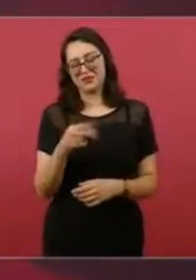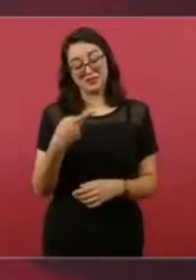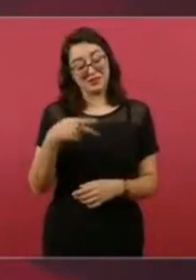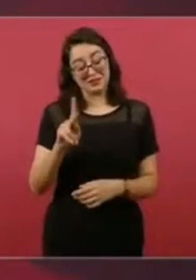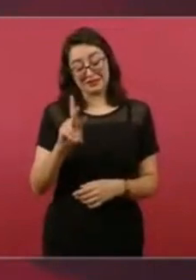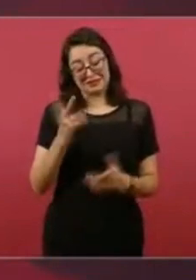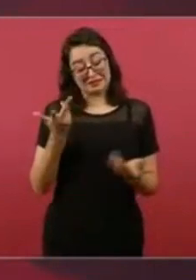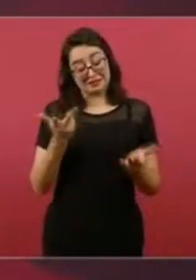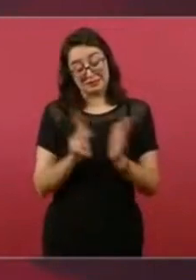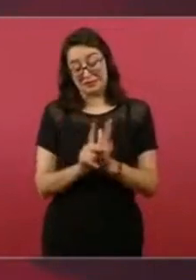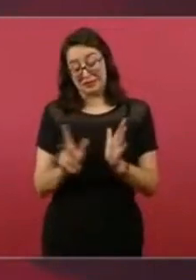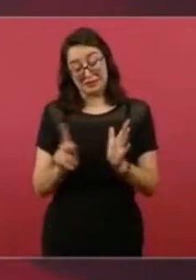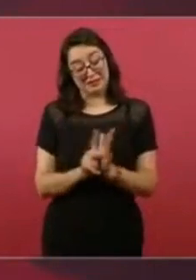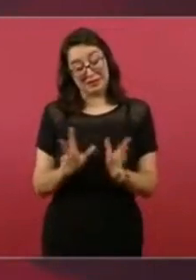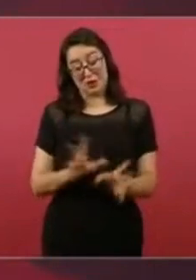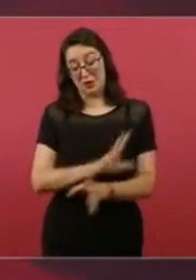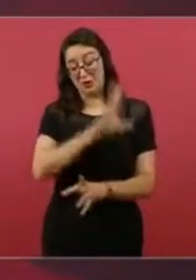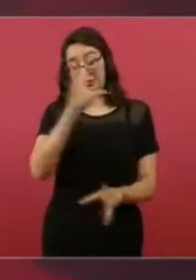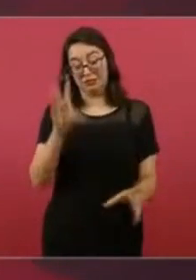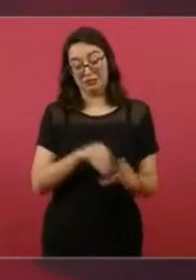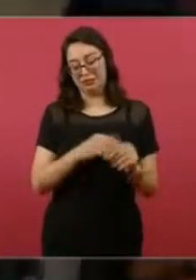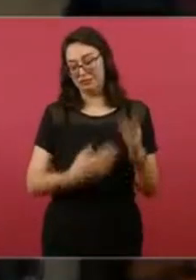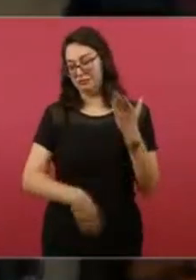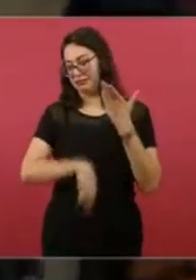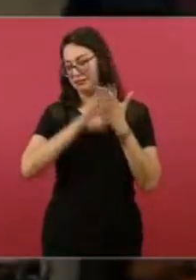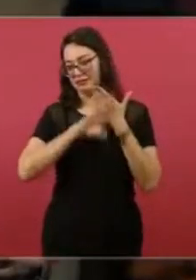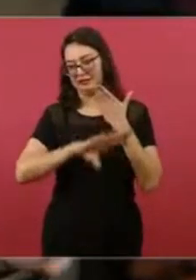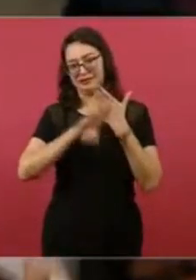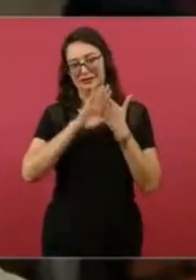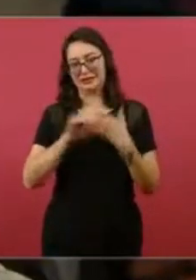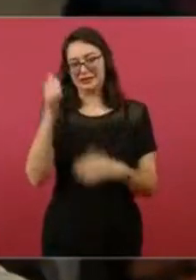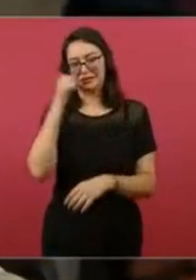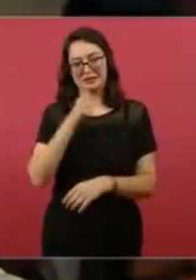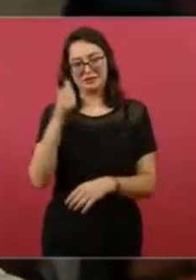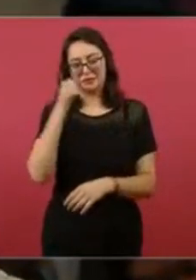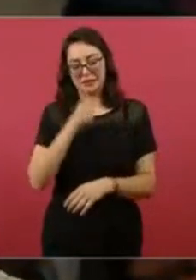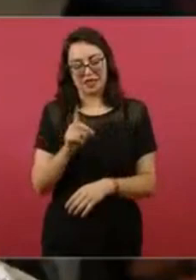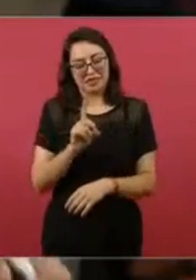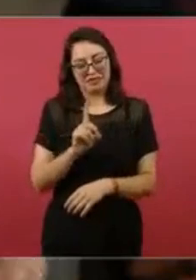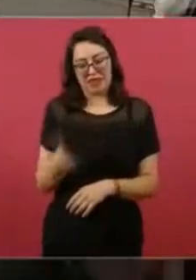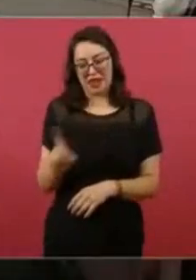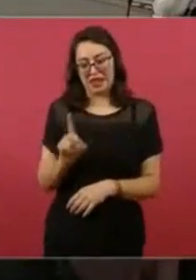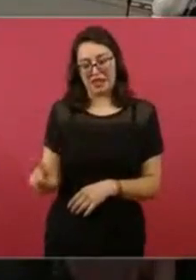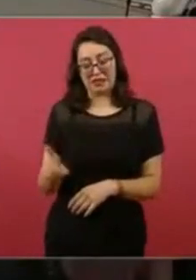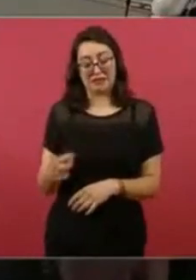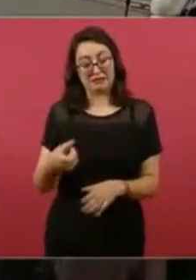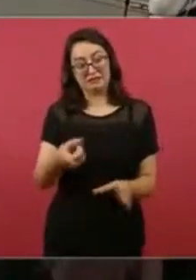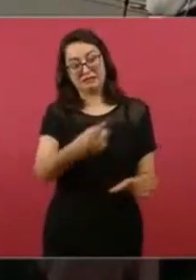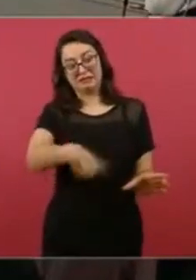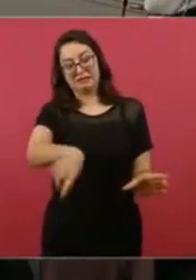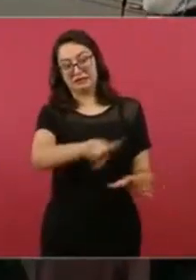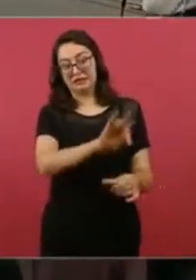completamente. Pero independientemente, yo soy periodista y estoy de derecha a preguntarle. Y defensor de los